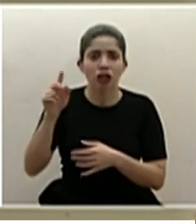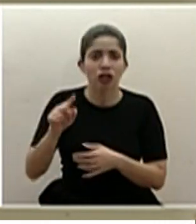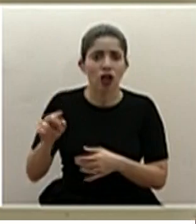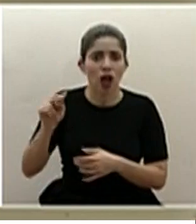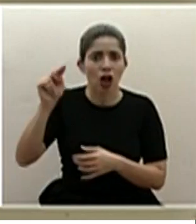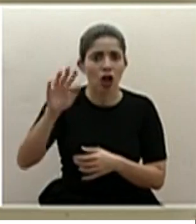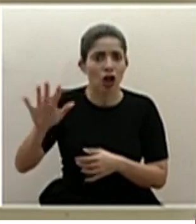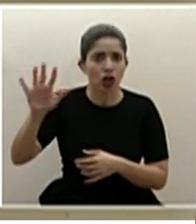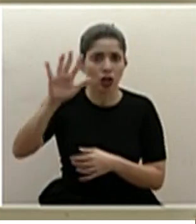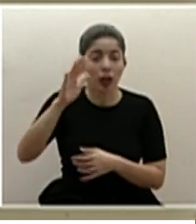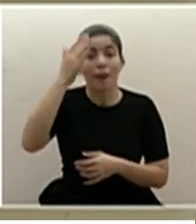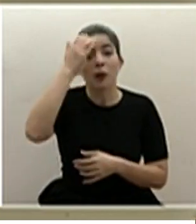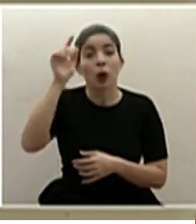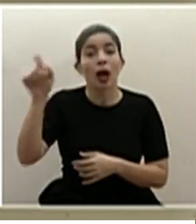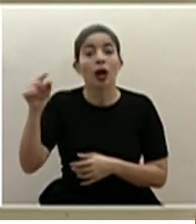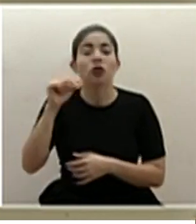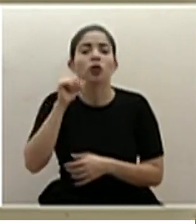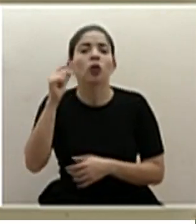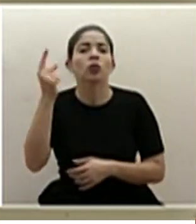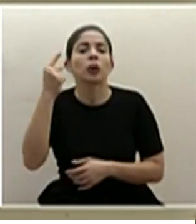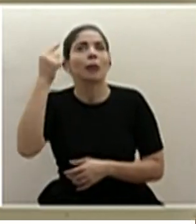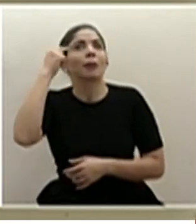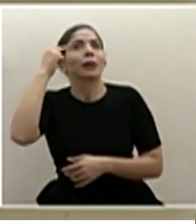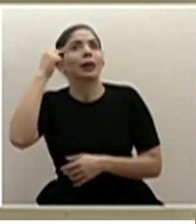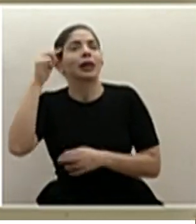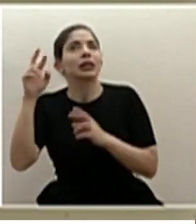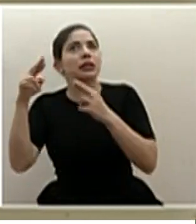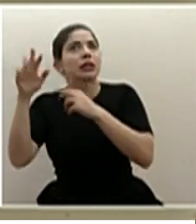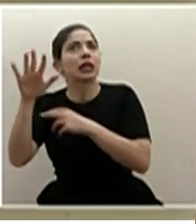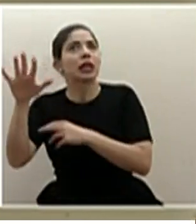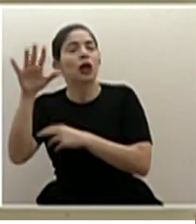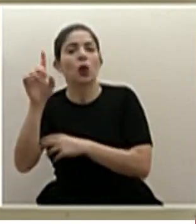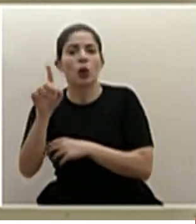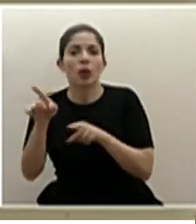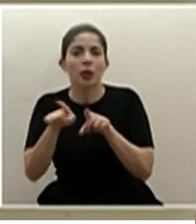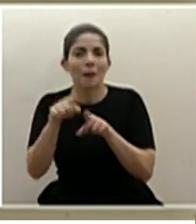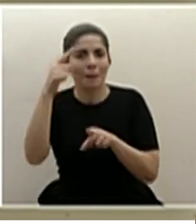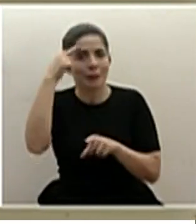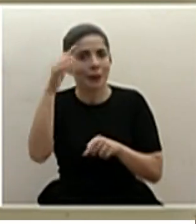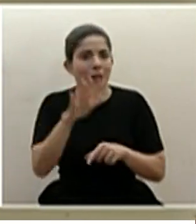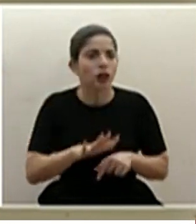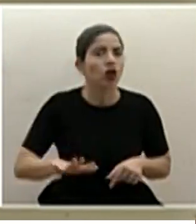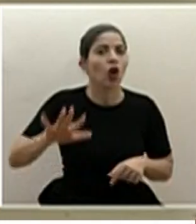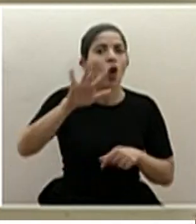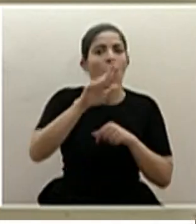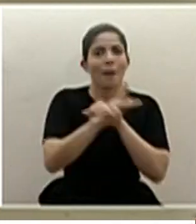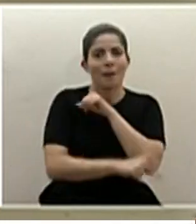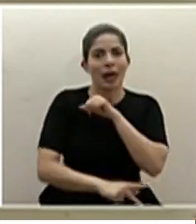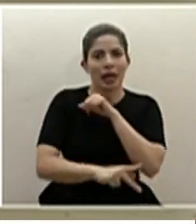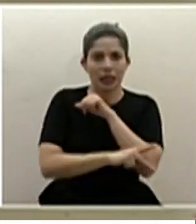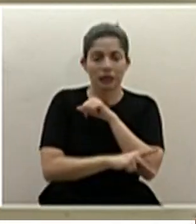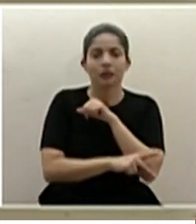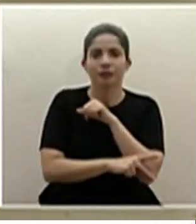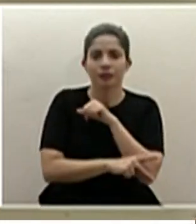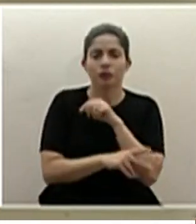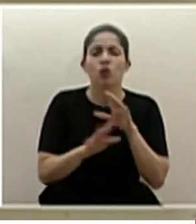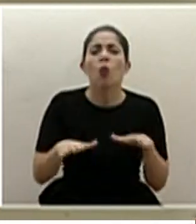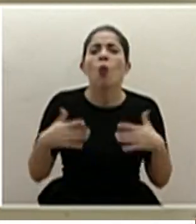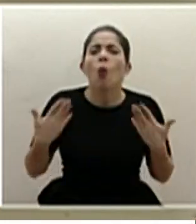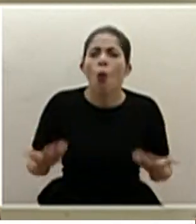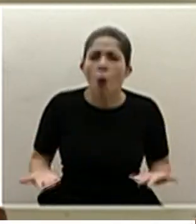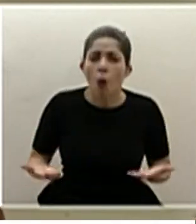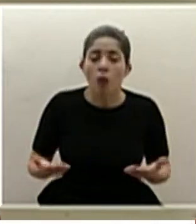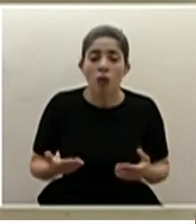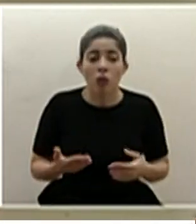porque ellos no solamente están pensando en la región, están pensando en el país como un todo y cómo contener